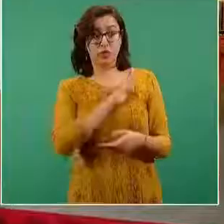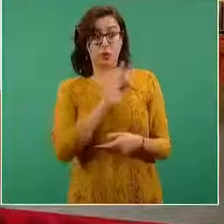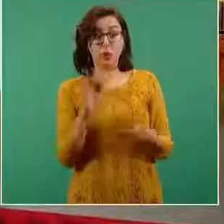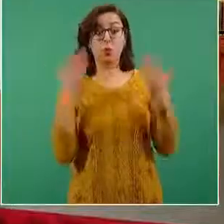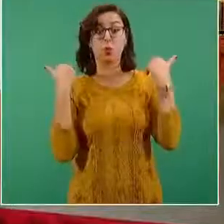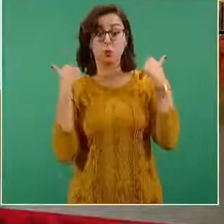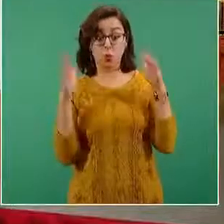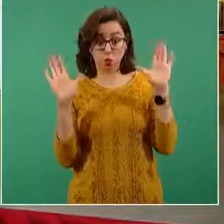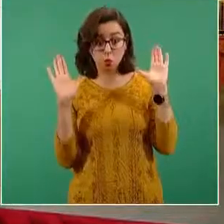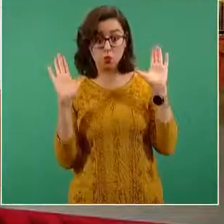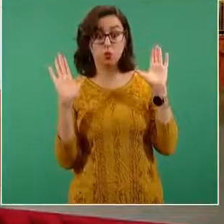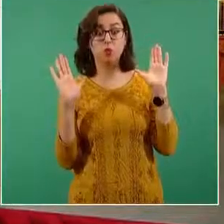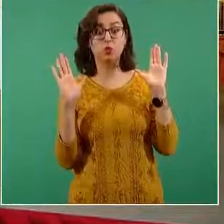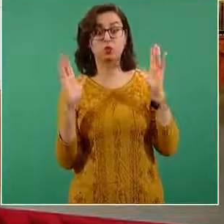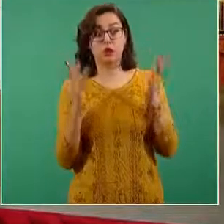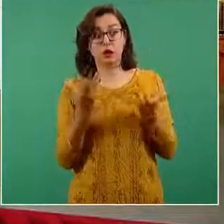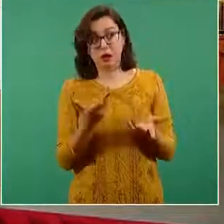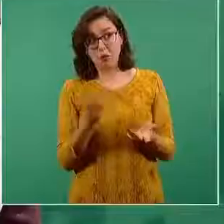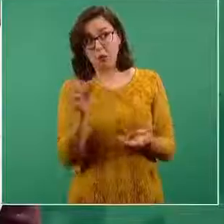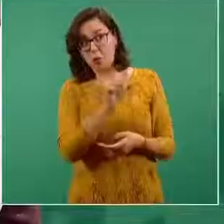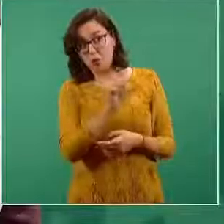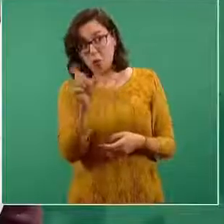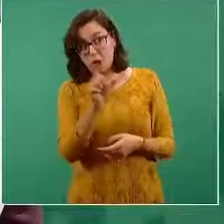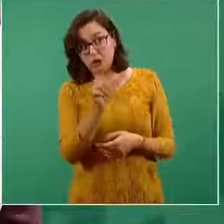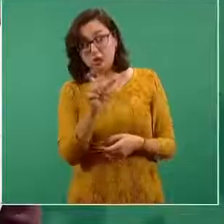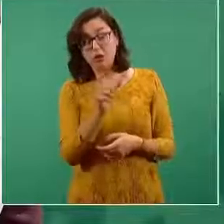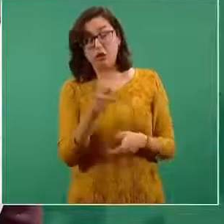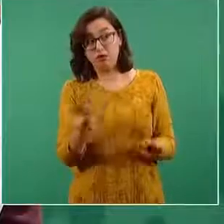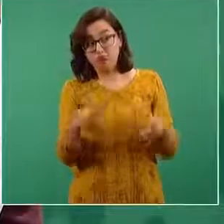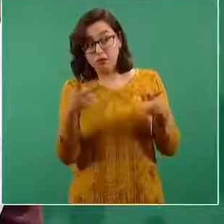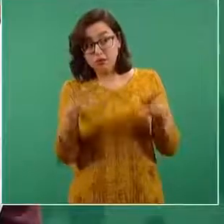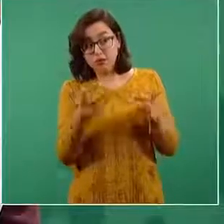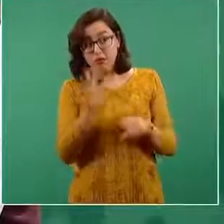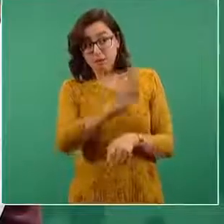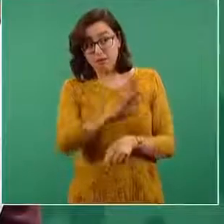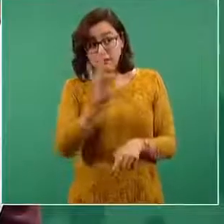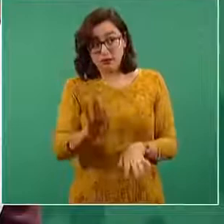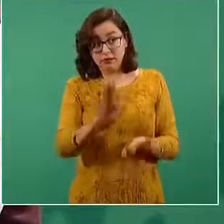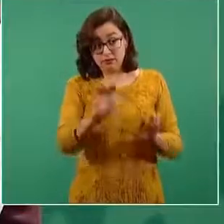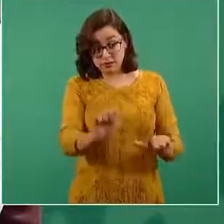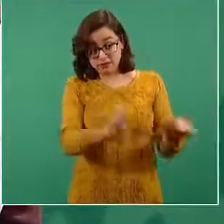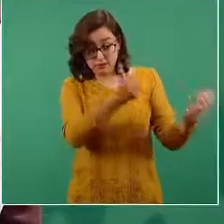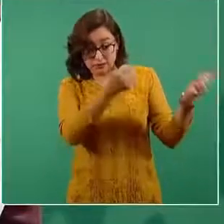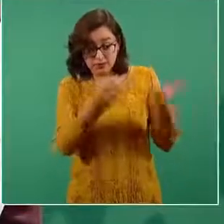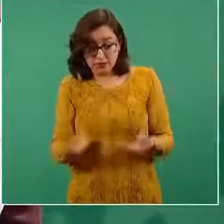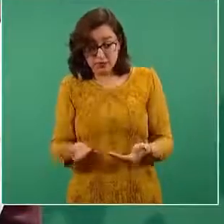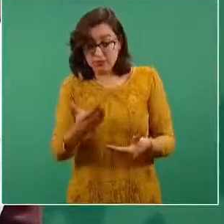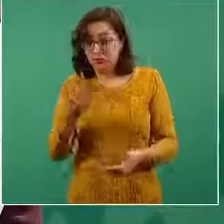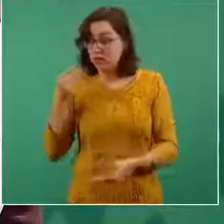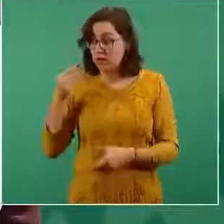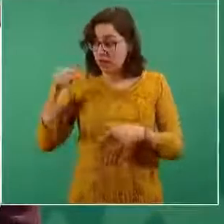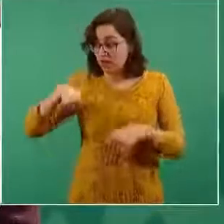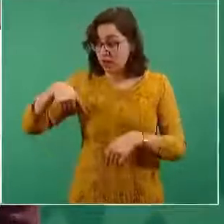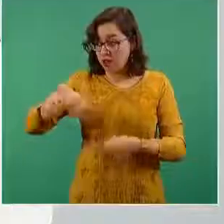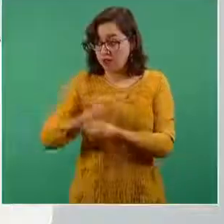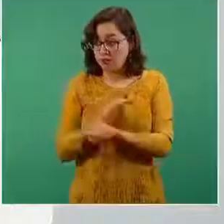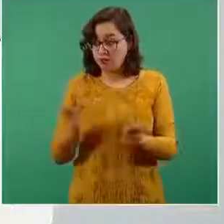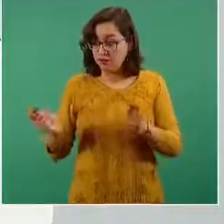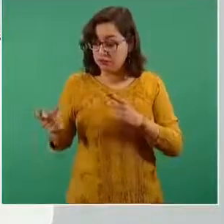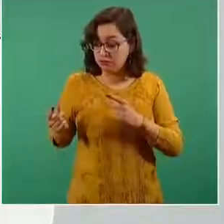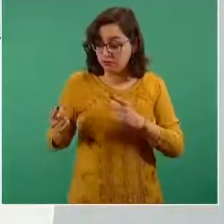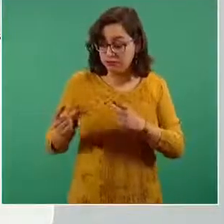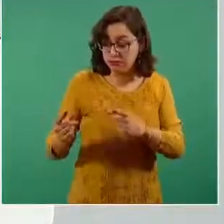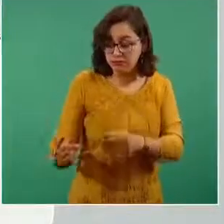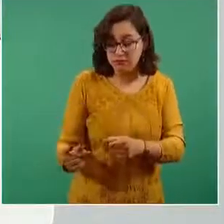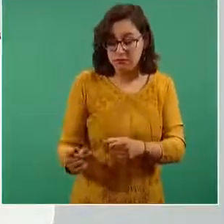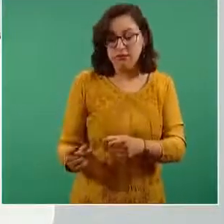momento confirmar una dotación y una fecha que en esa oportunidad permita contribuir al avance más rápido de la